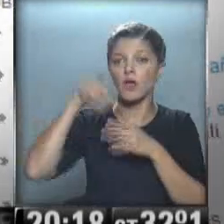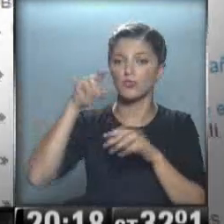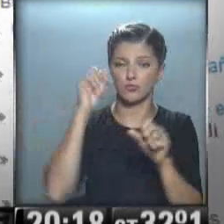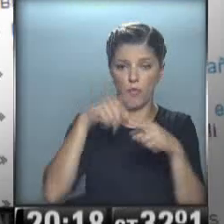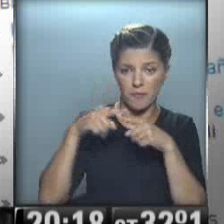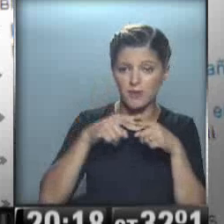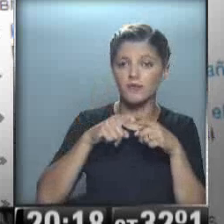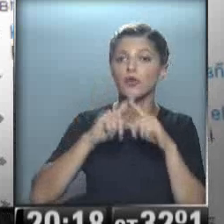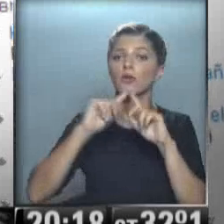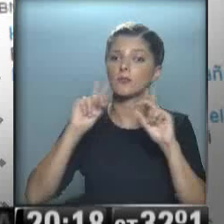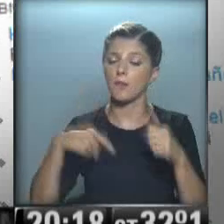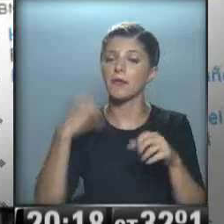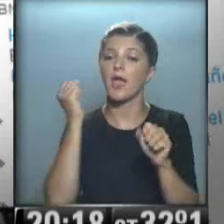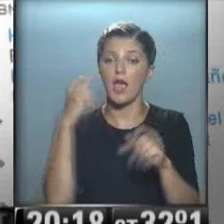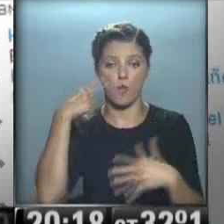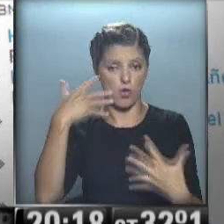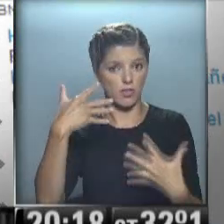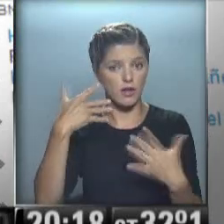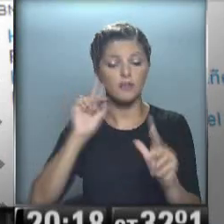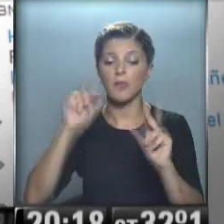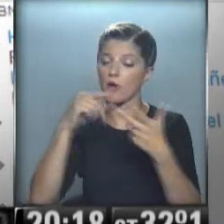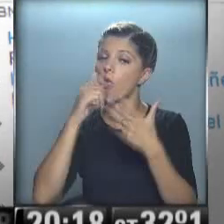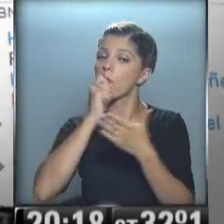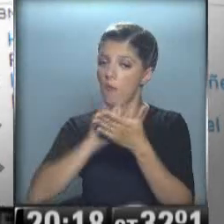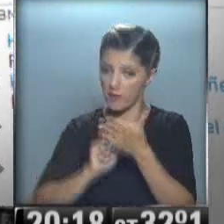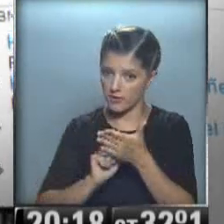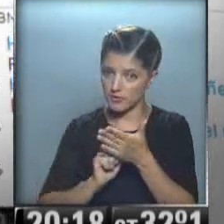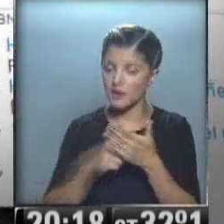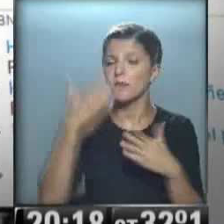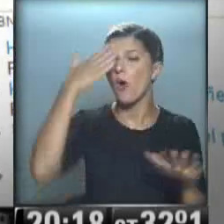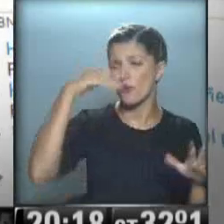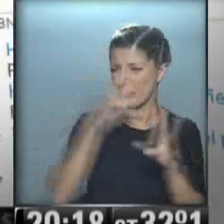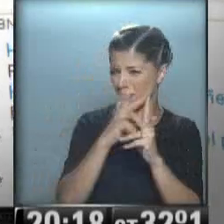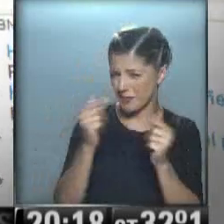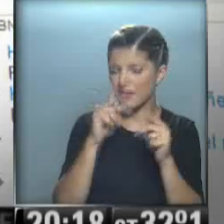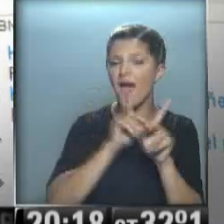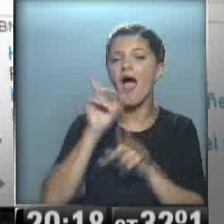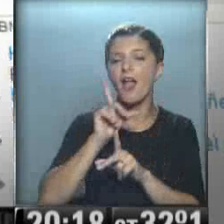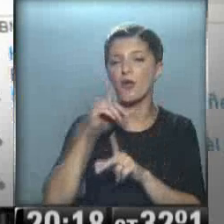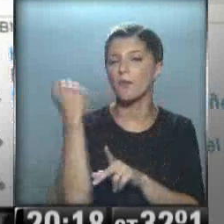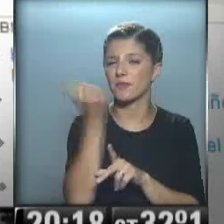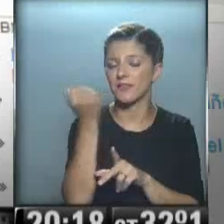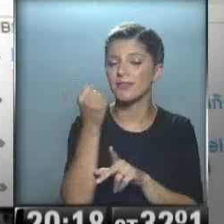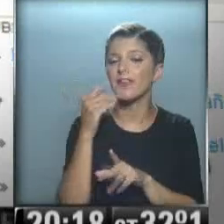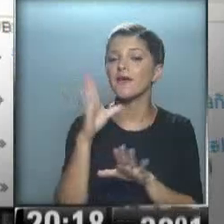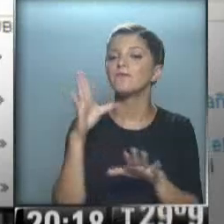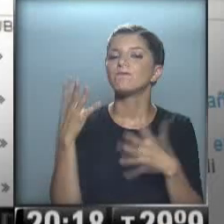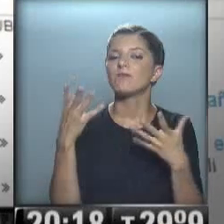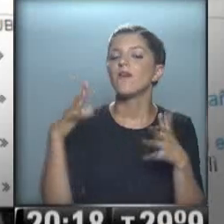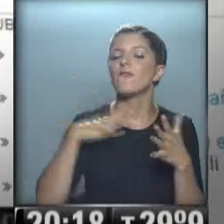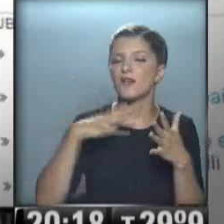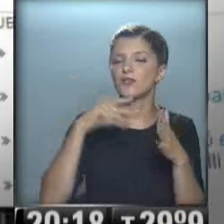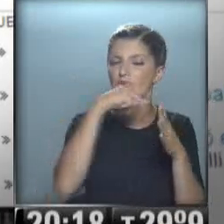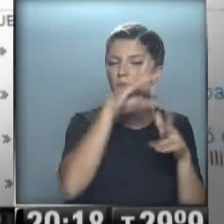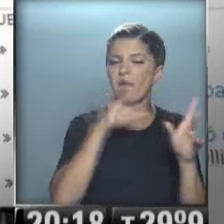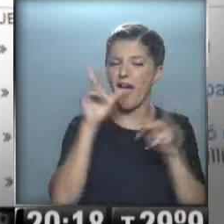militante en su aspecto como intelectual y en su aspecto como poeta y quisiera para terminar rescatar algo que no ha sido del todo rescatado en las